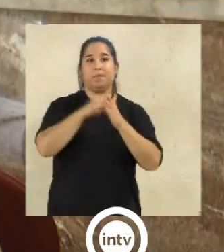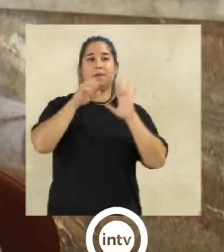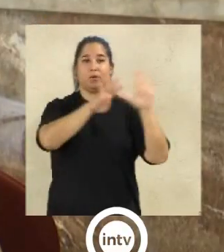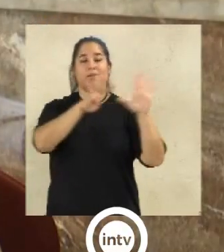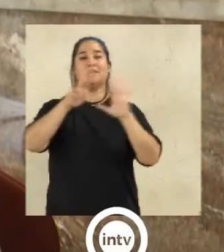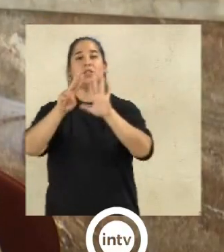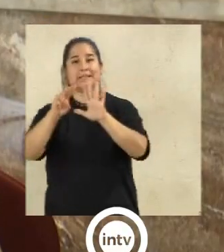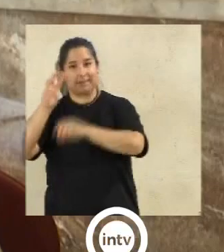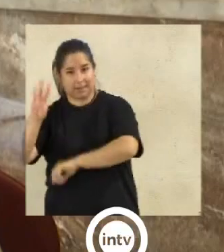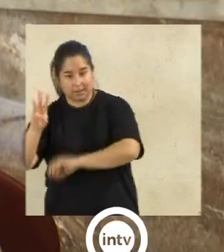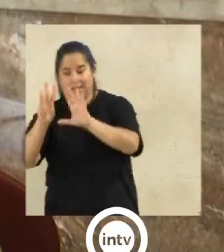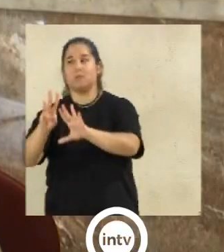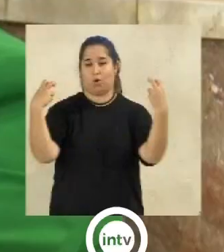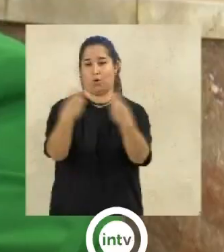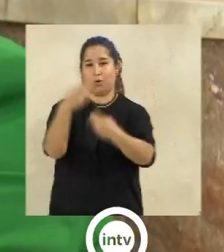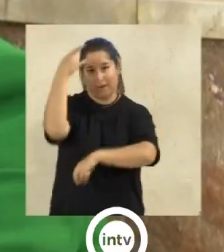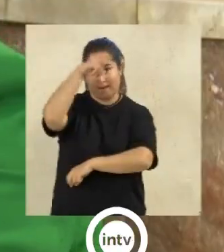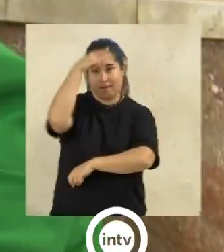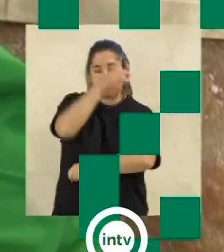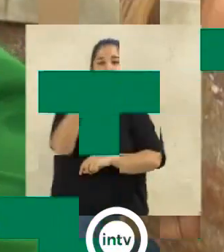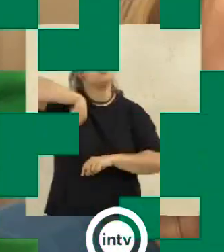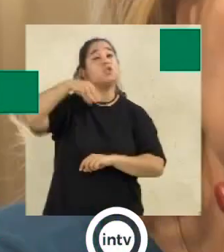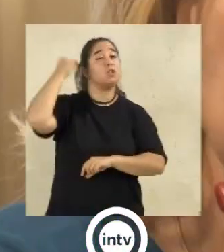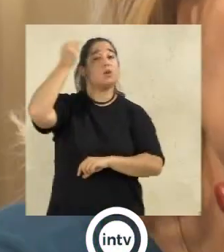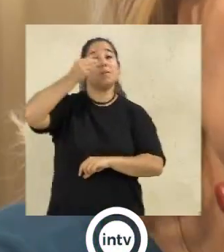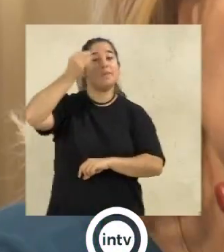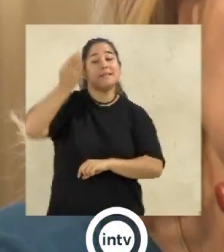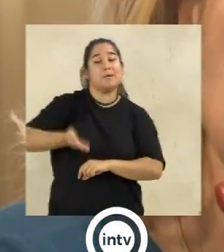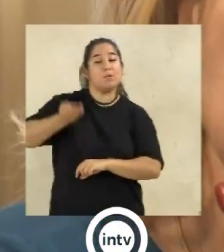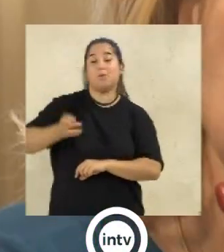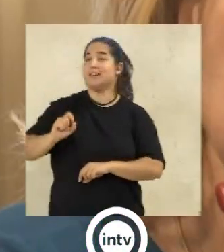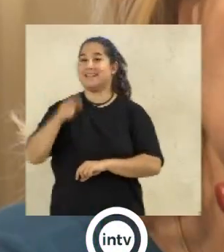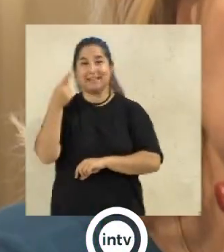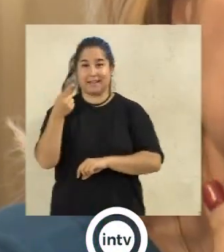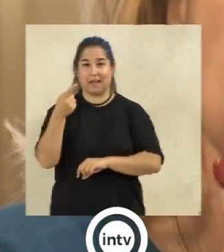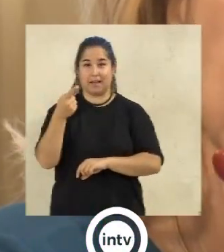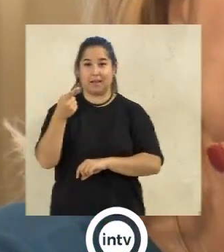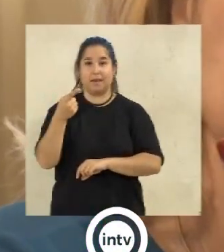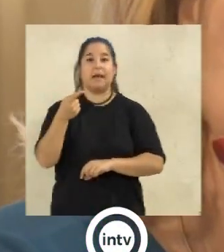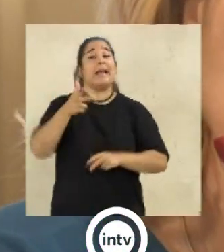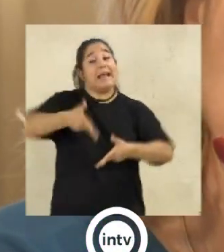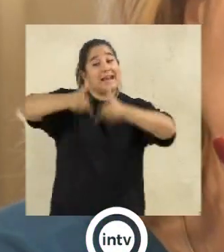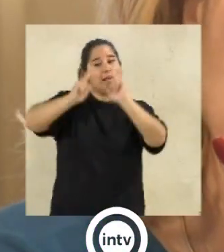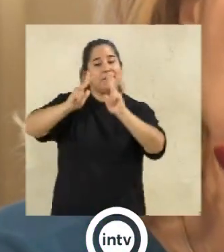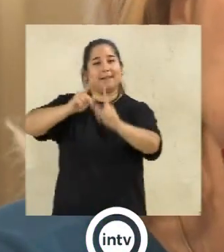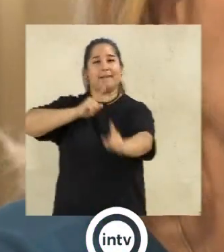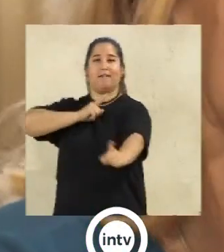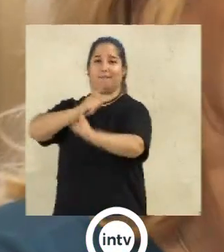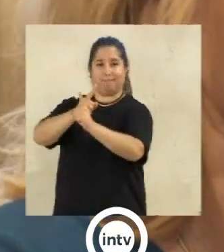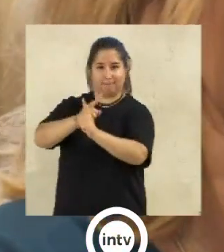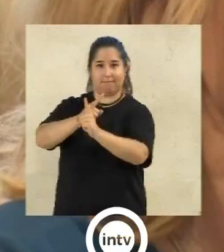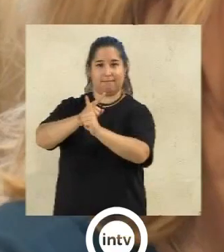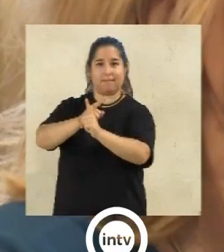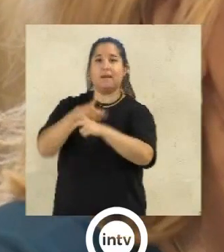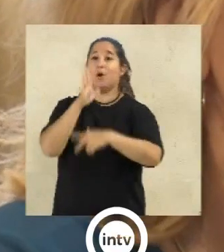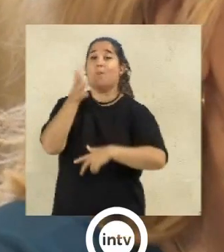del partido socialista lo que creemos que es capital es el ataque a la libertad una vez más